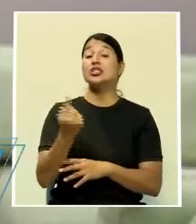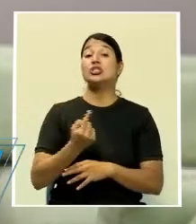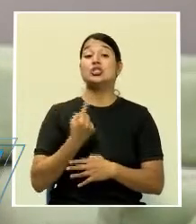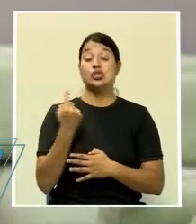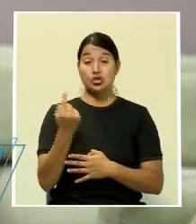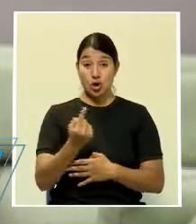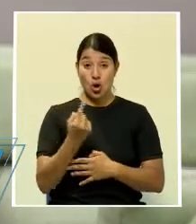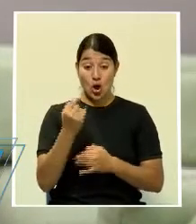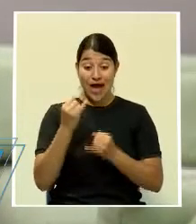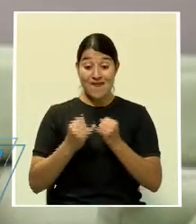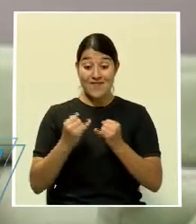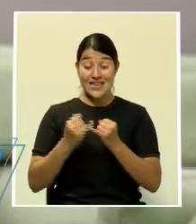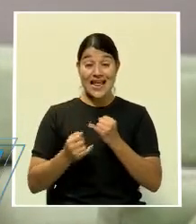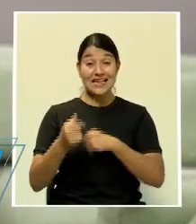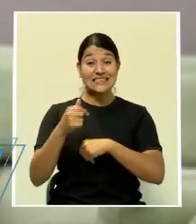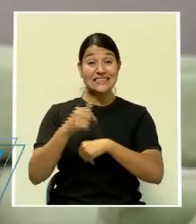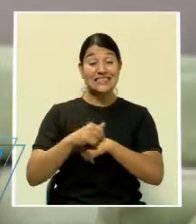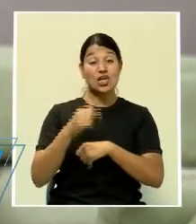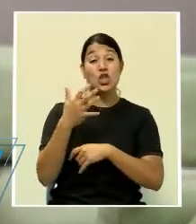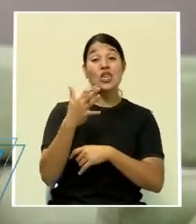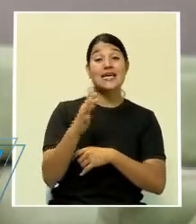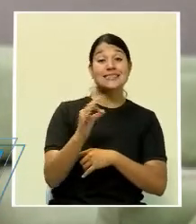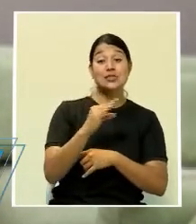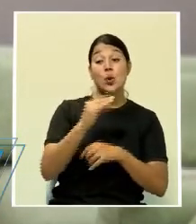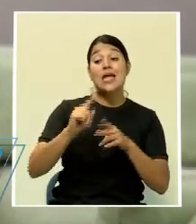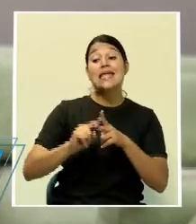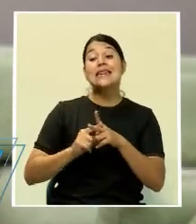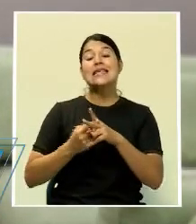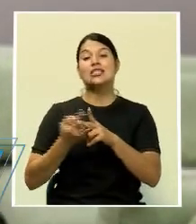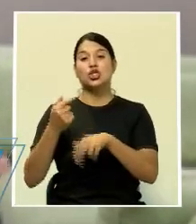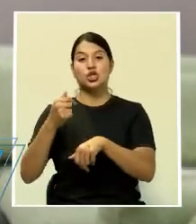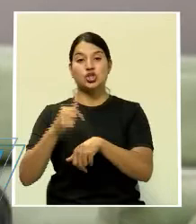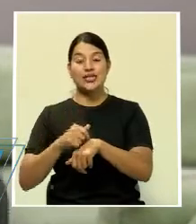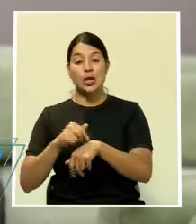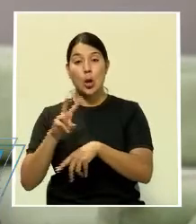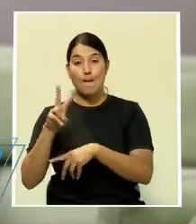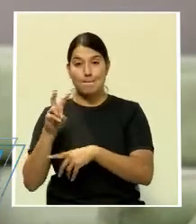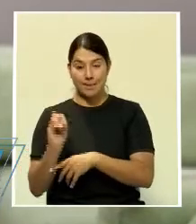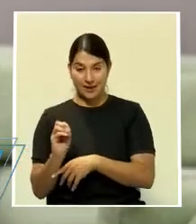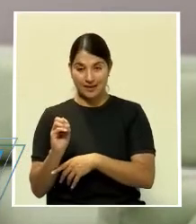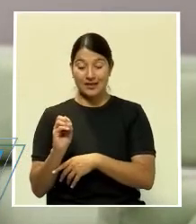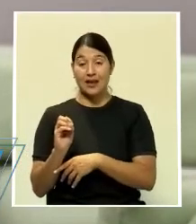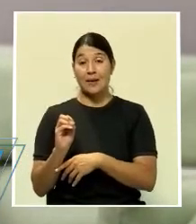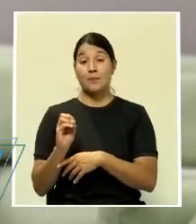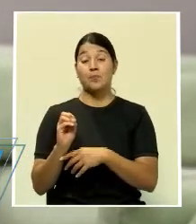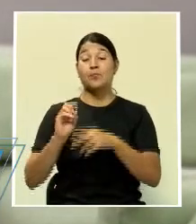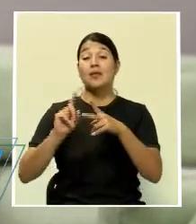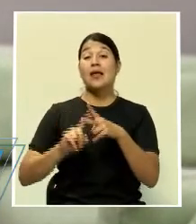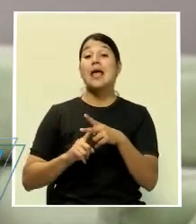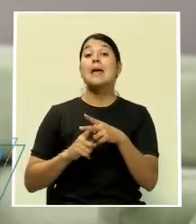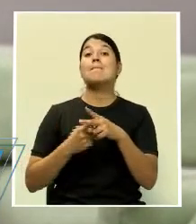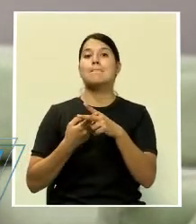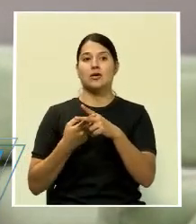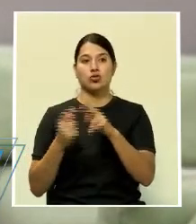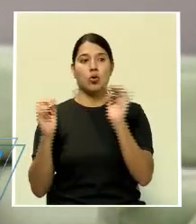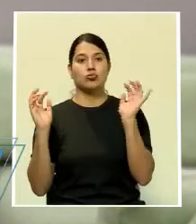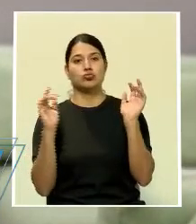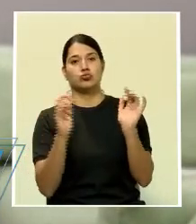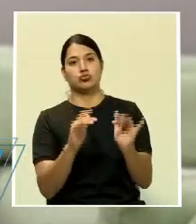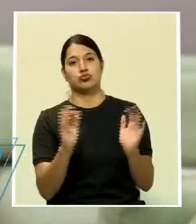hay finales del siglo XIX e inicios del siglo XX es que comienza esta afluencia de